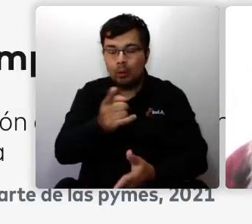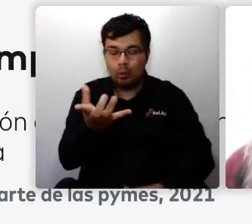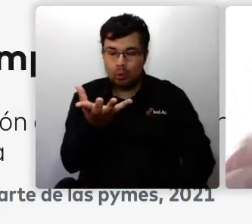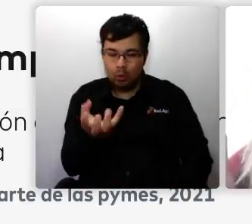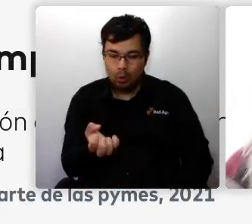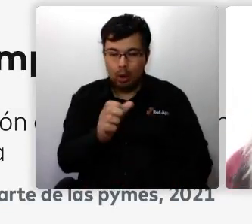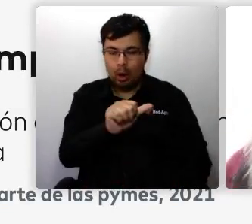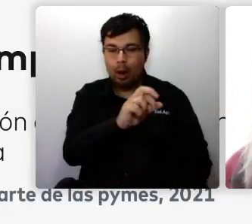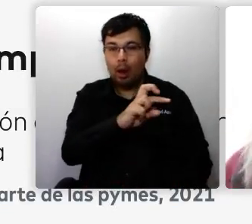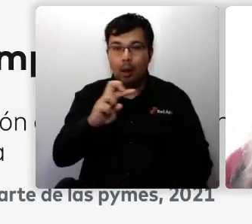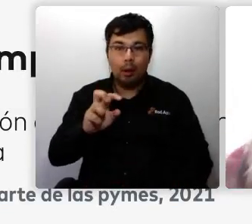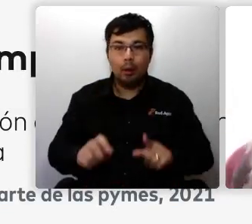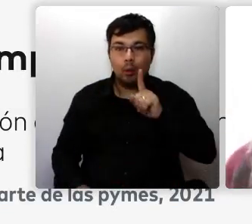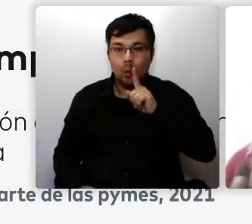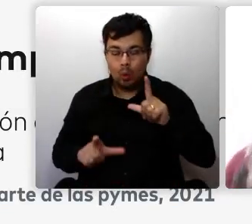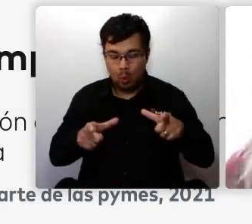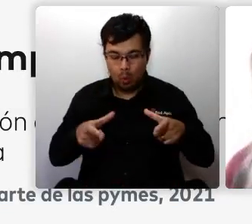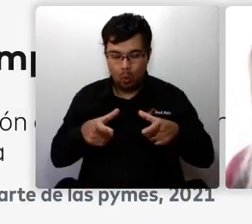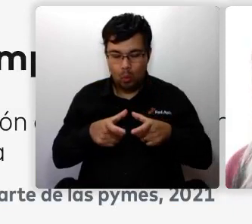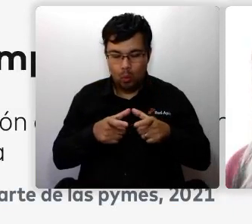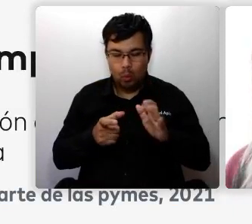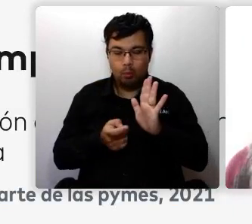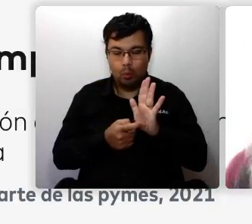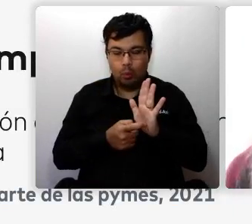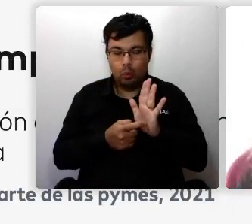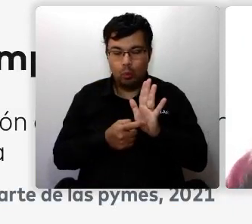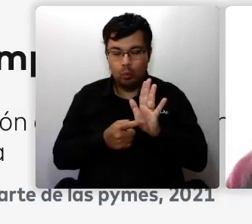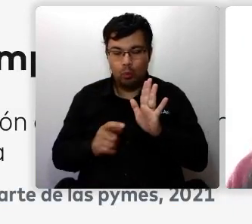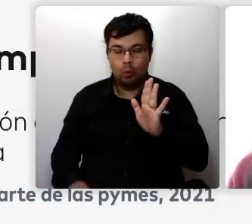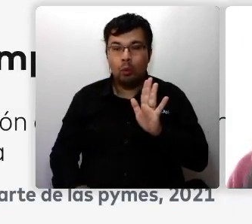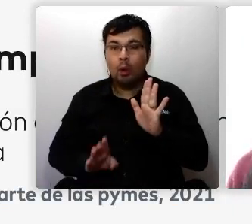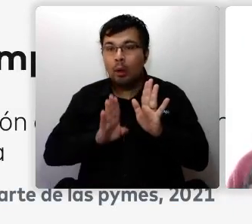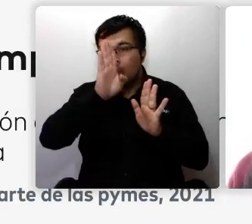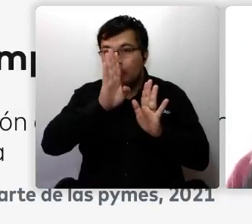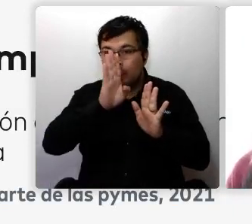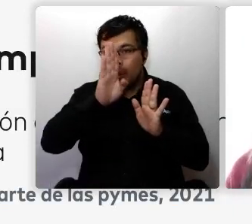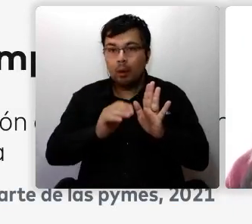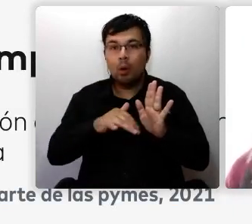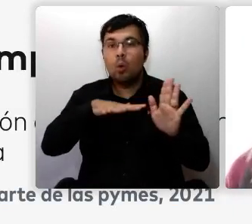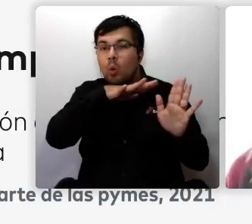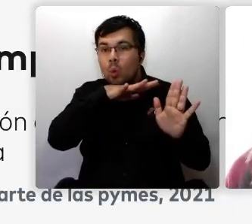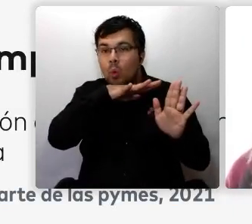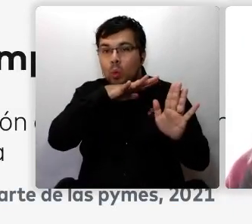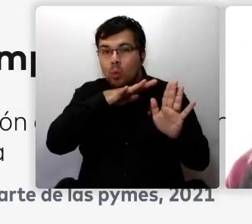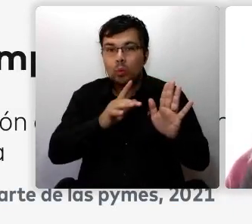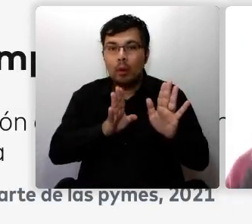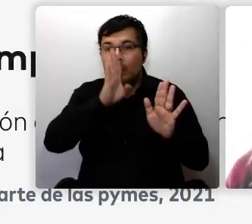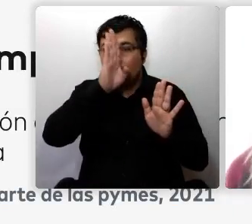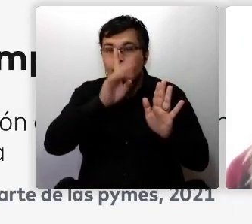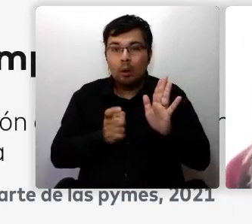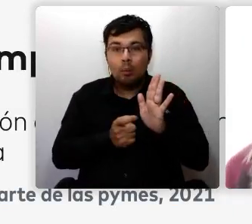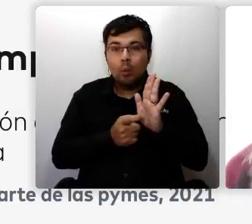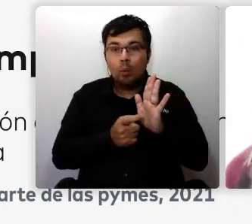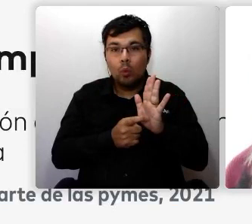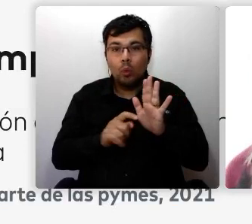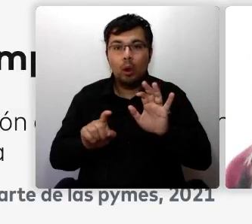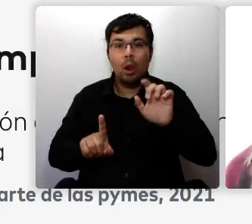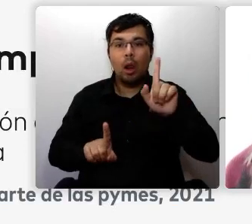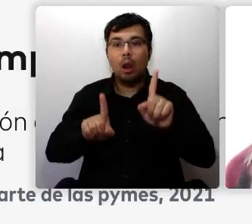puntos de perro, ocupo mis perripuntos y genero. Entonces, la verdad es que hubo comportamientos que cambiaron.